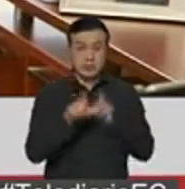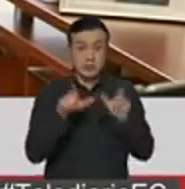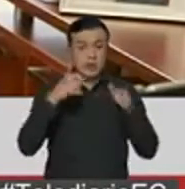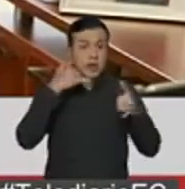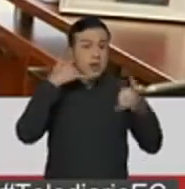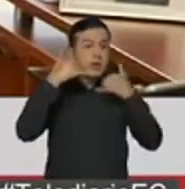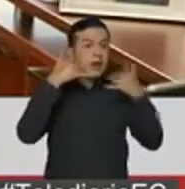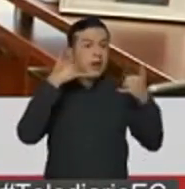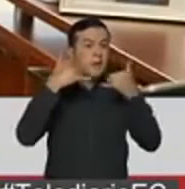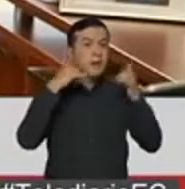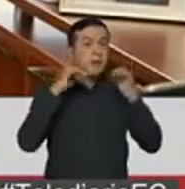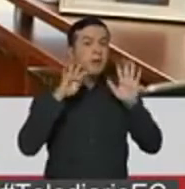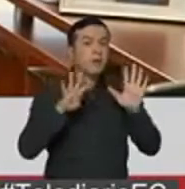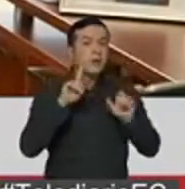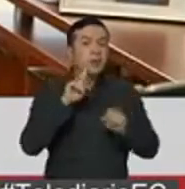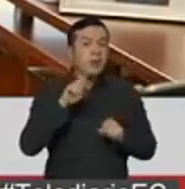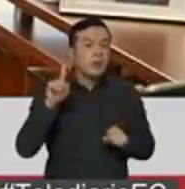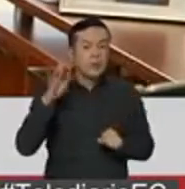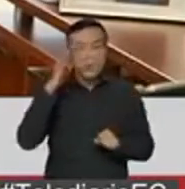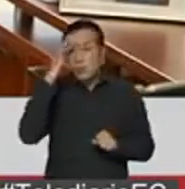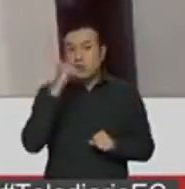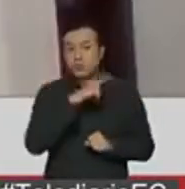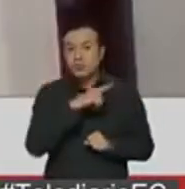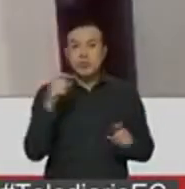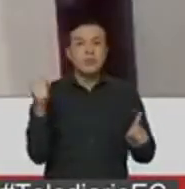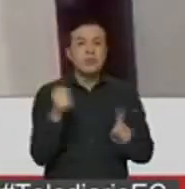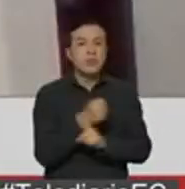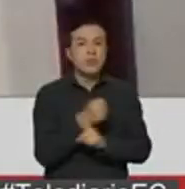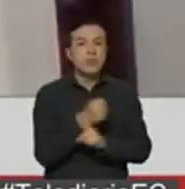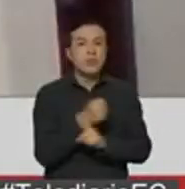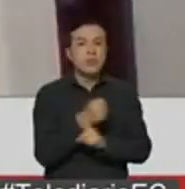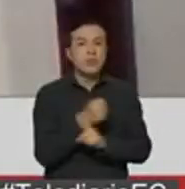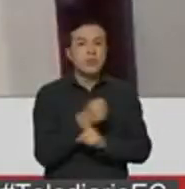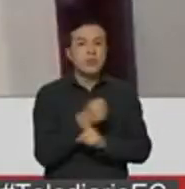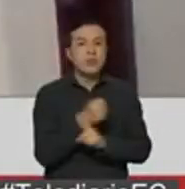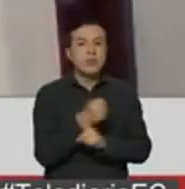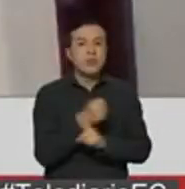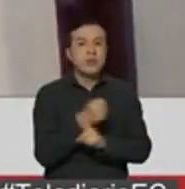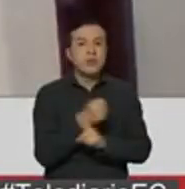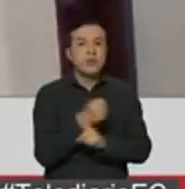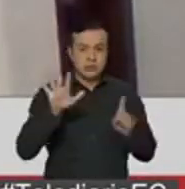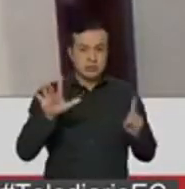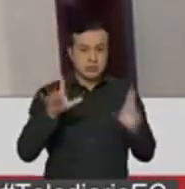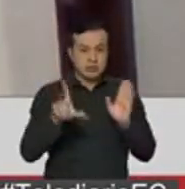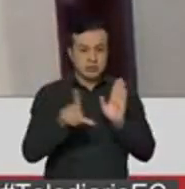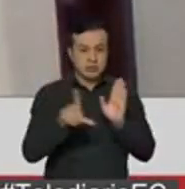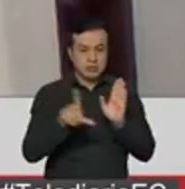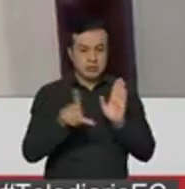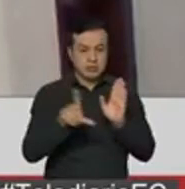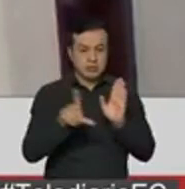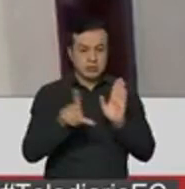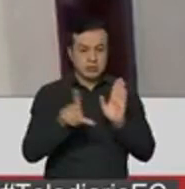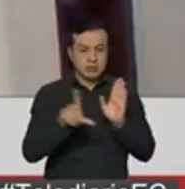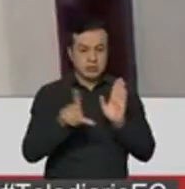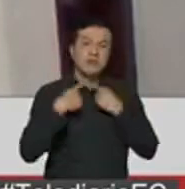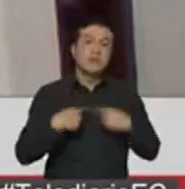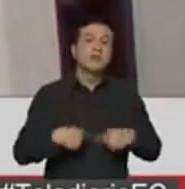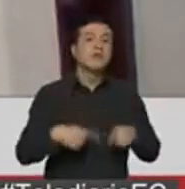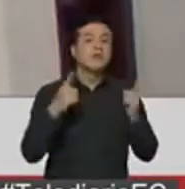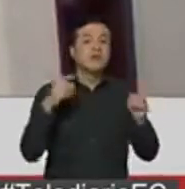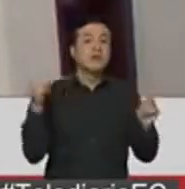cualquier centro 911 porque han sido víctimas de violencia. El artículo 156 del Código Orgánico Integral Penal nos habla de